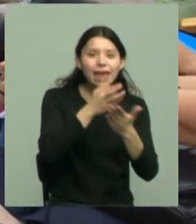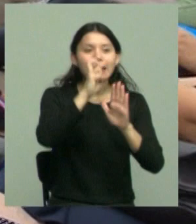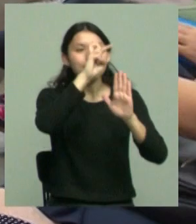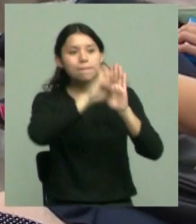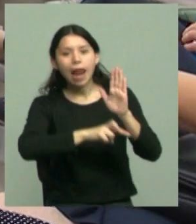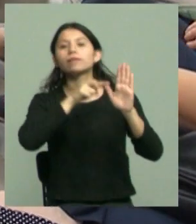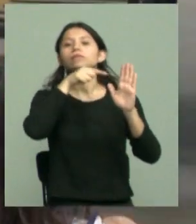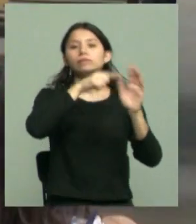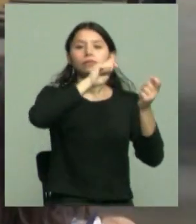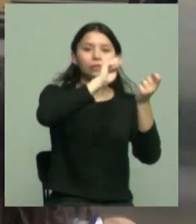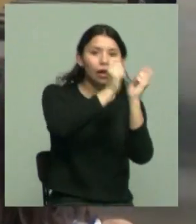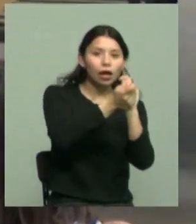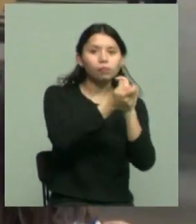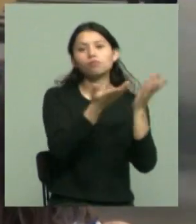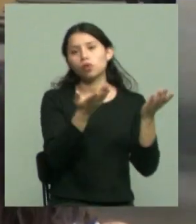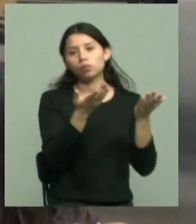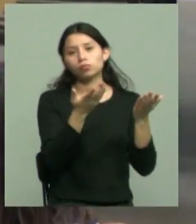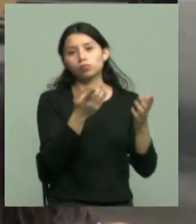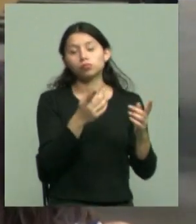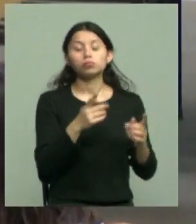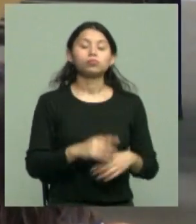planes de estudio, pero también distintos